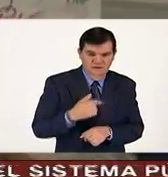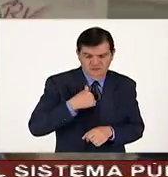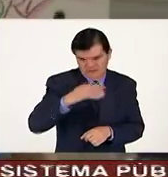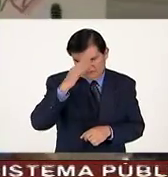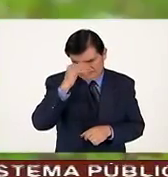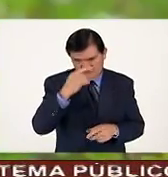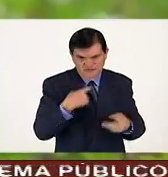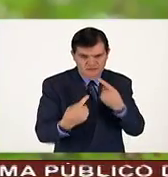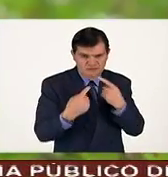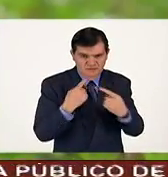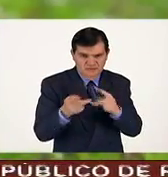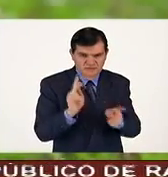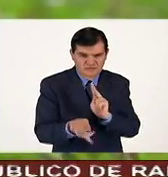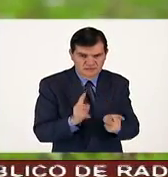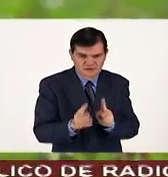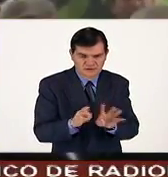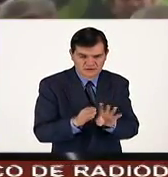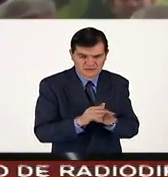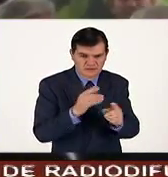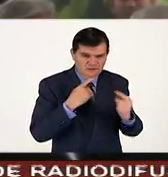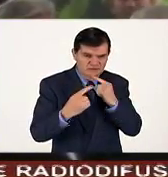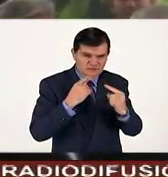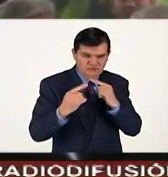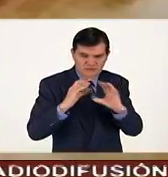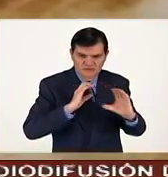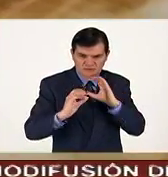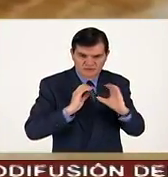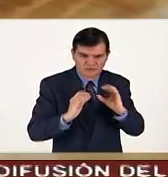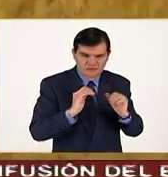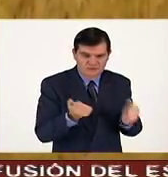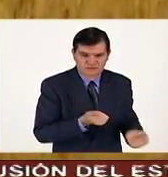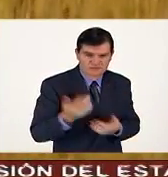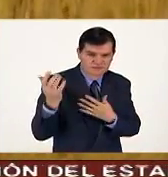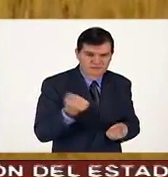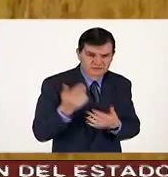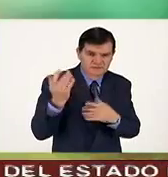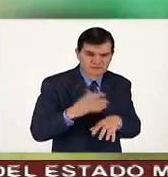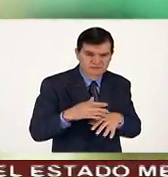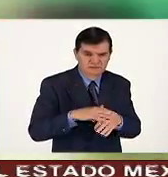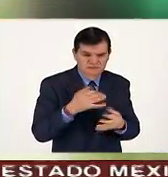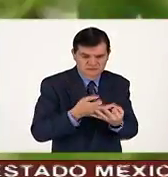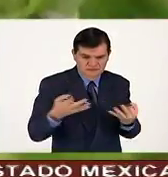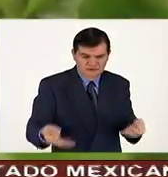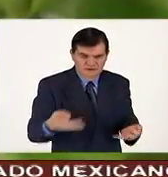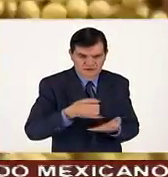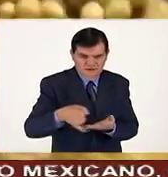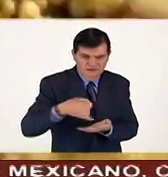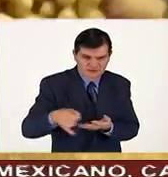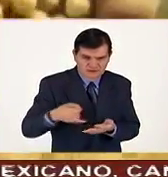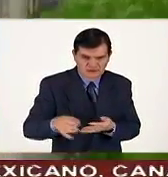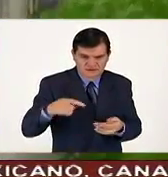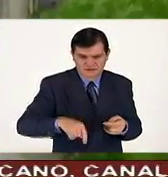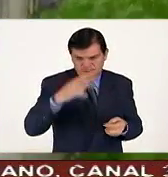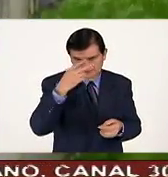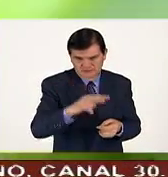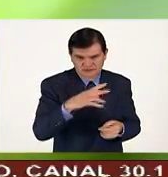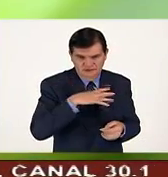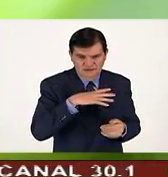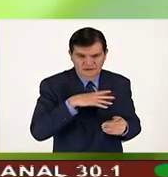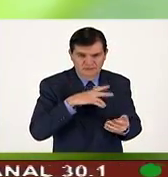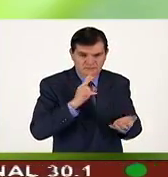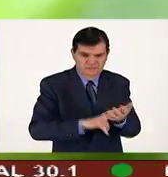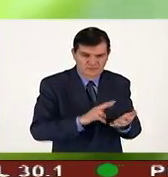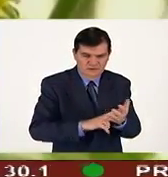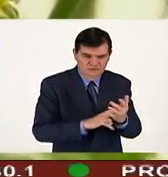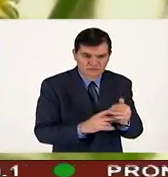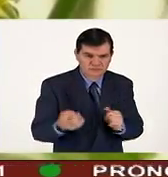con algunos amigos de los medios de comunicación, las exportaciones agroalimentarias de México en valor